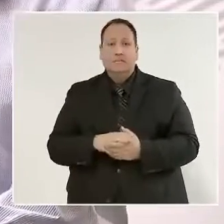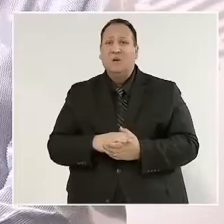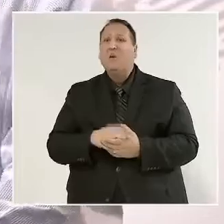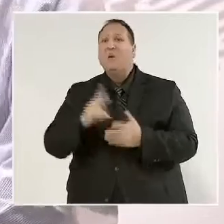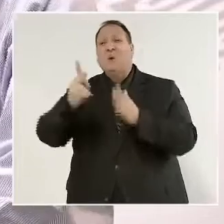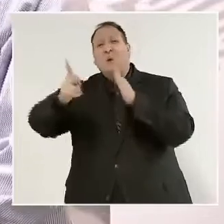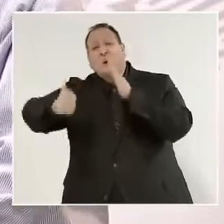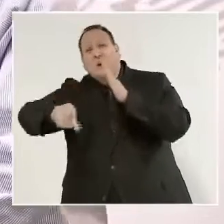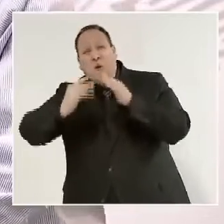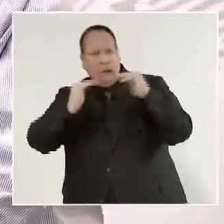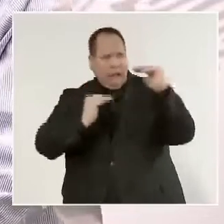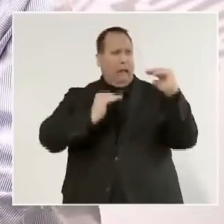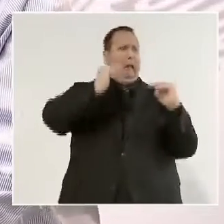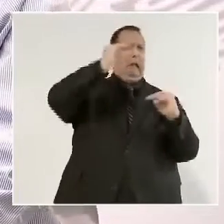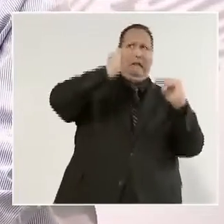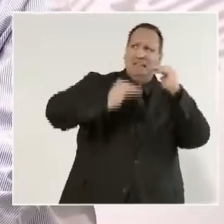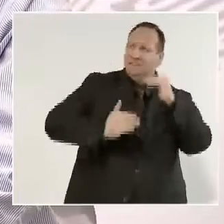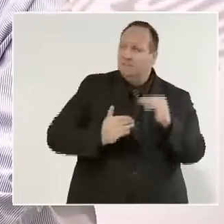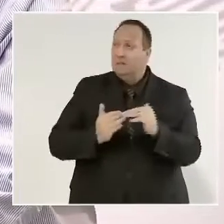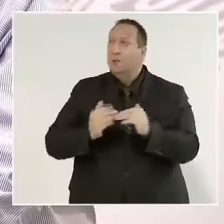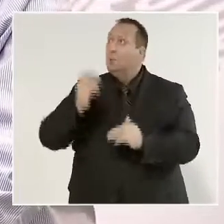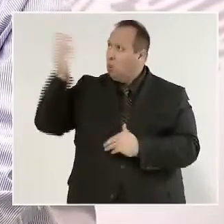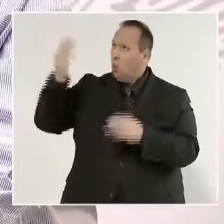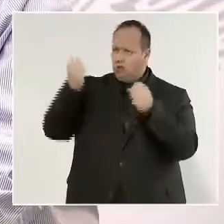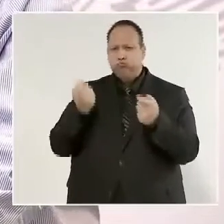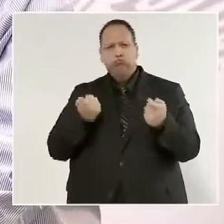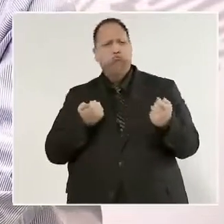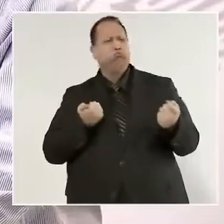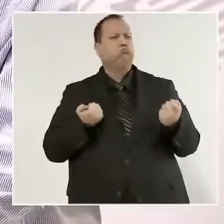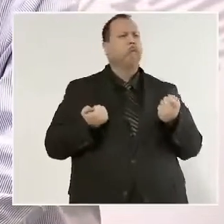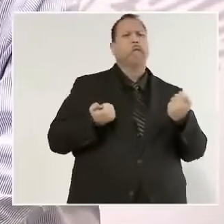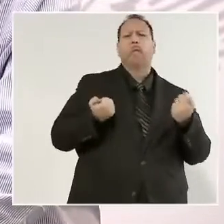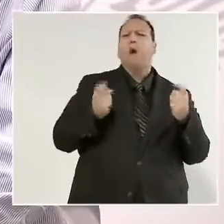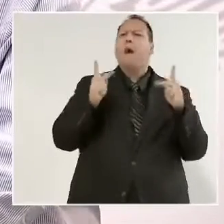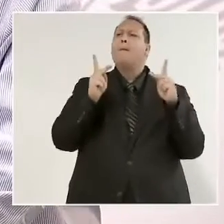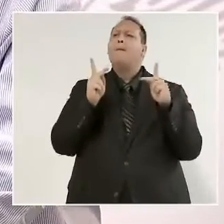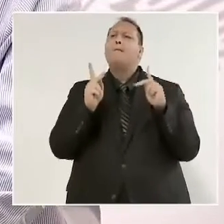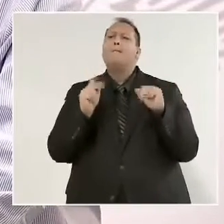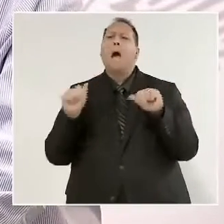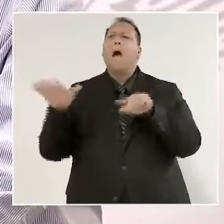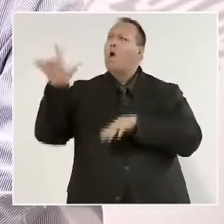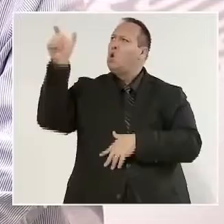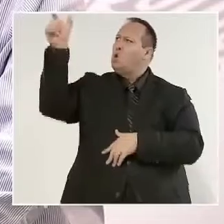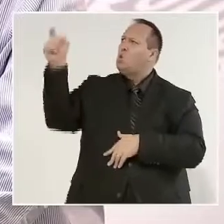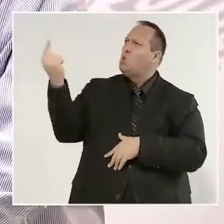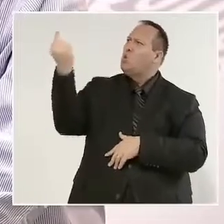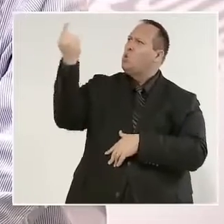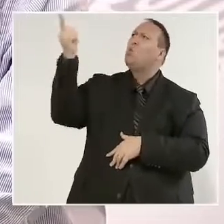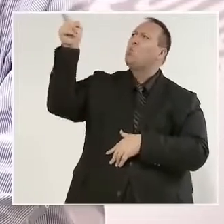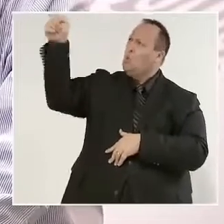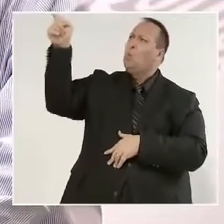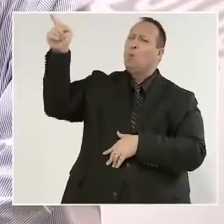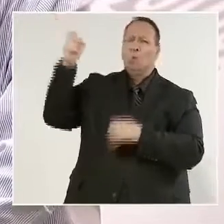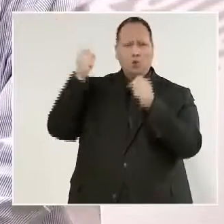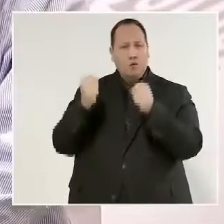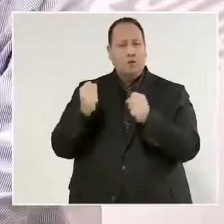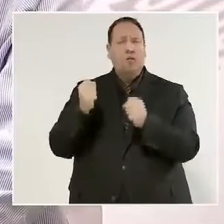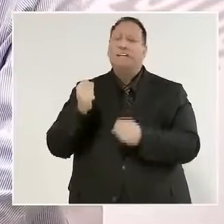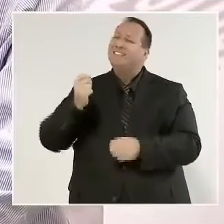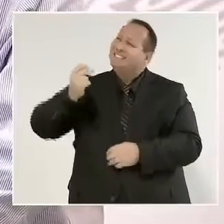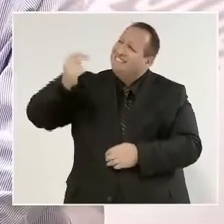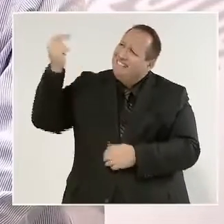vuelve la inestabilidad. Usted es garantía de la paz. Es